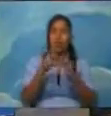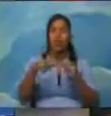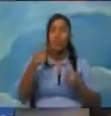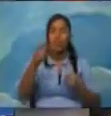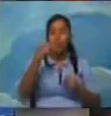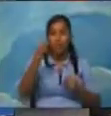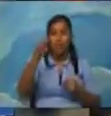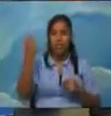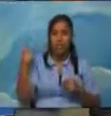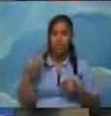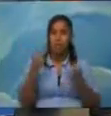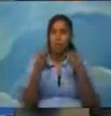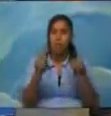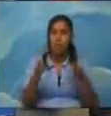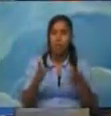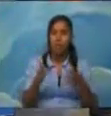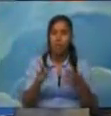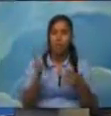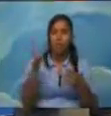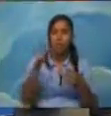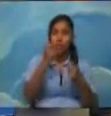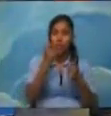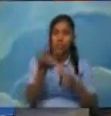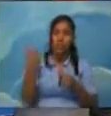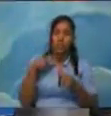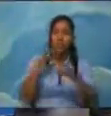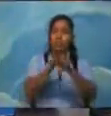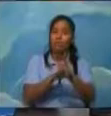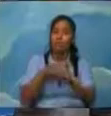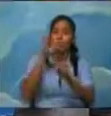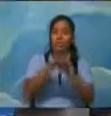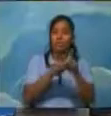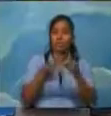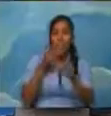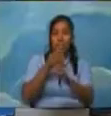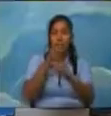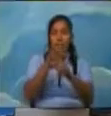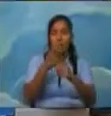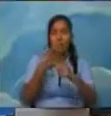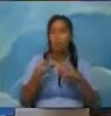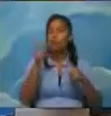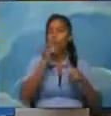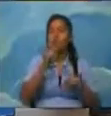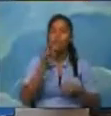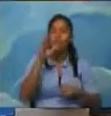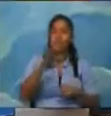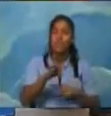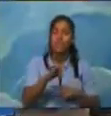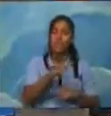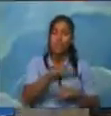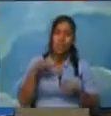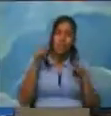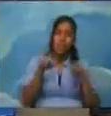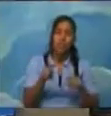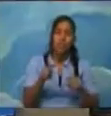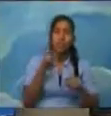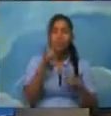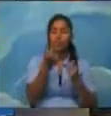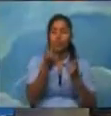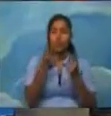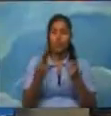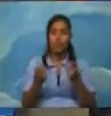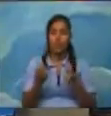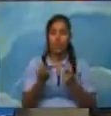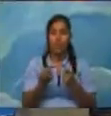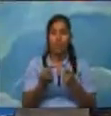mucho dinero, tienes muchos aduladores que andan detrás de ti. Pero no están interesados en ti, sino en tu